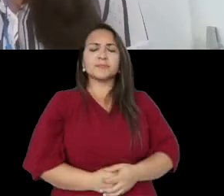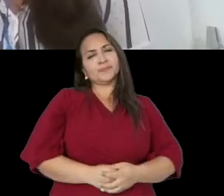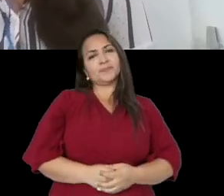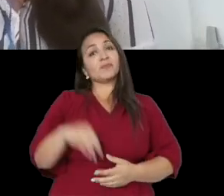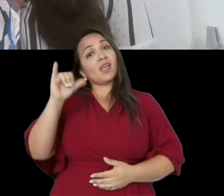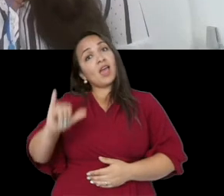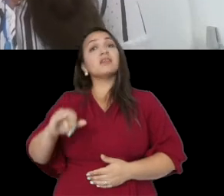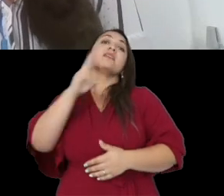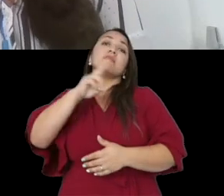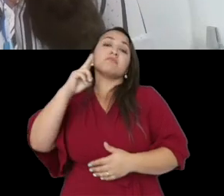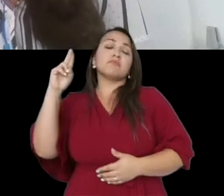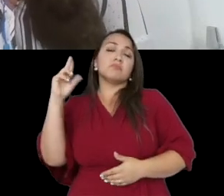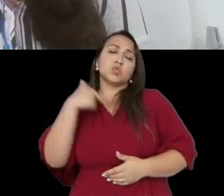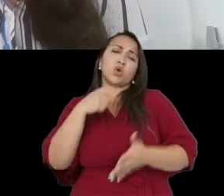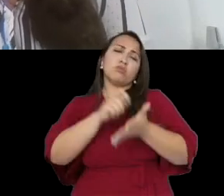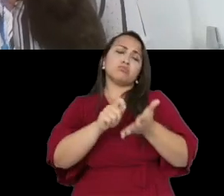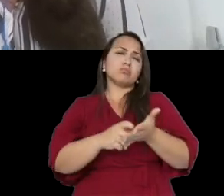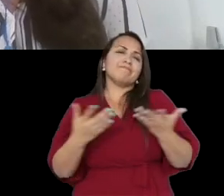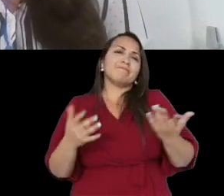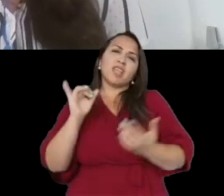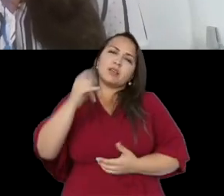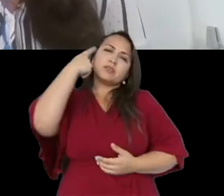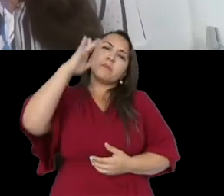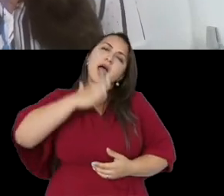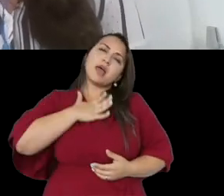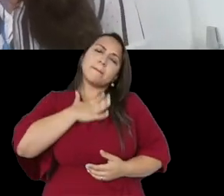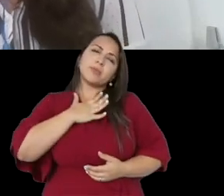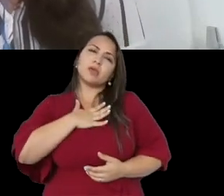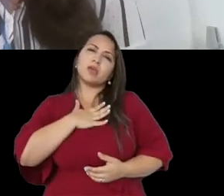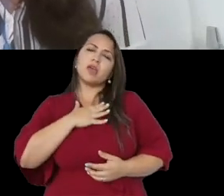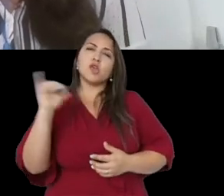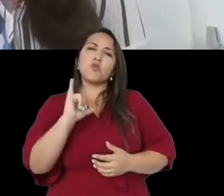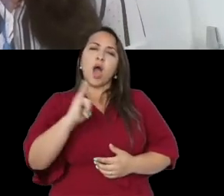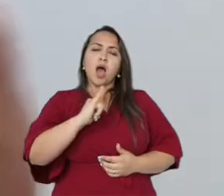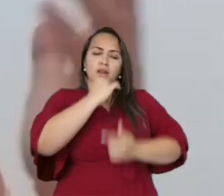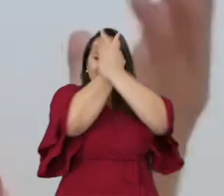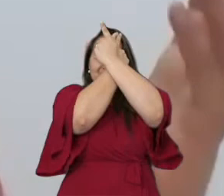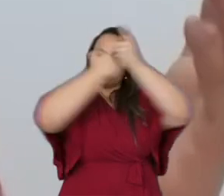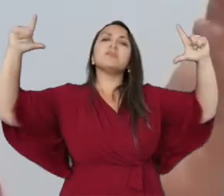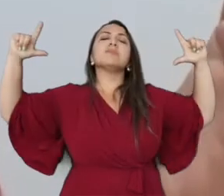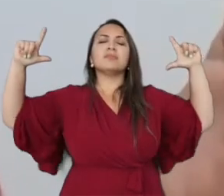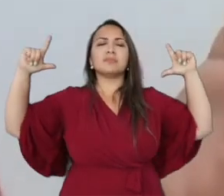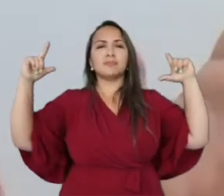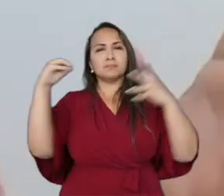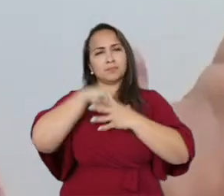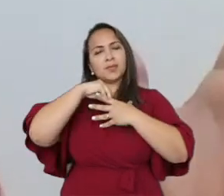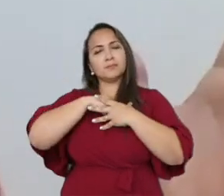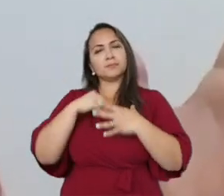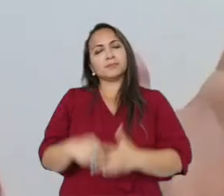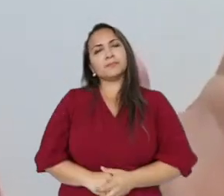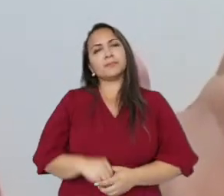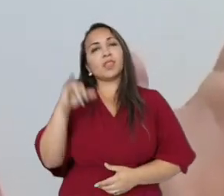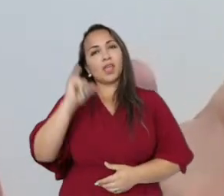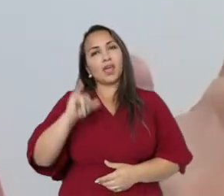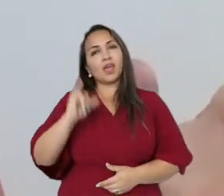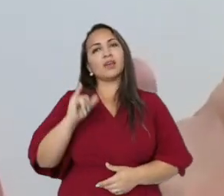Bueno, este monólogo fue para mí como una liberación. Fue para